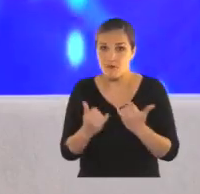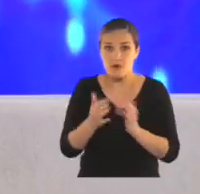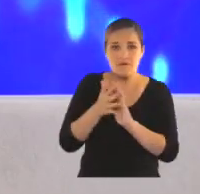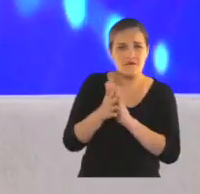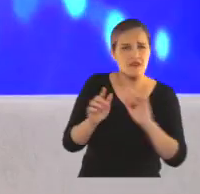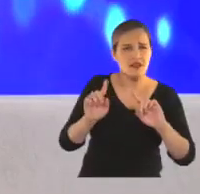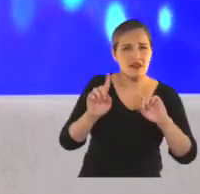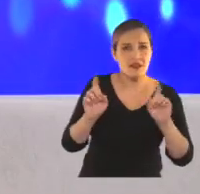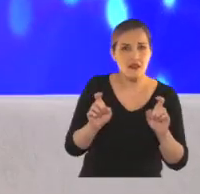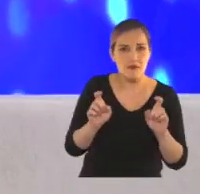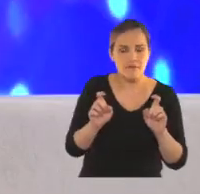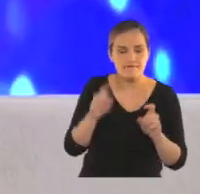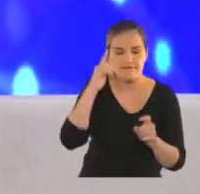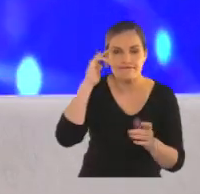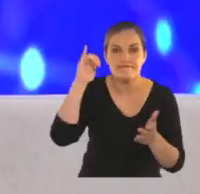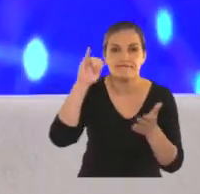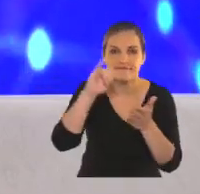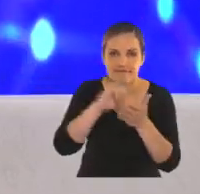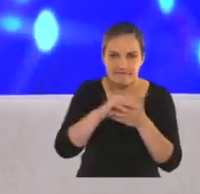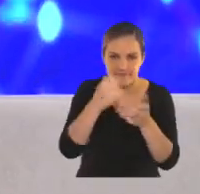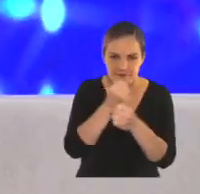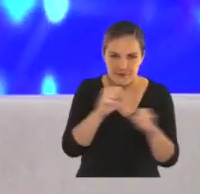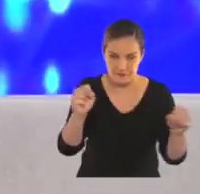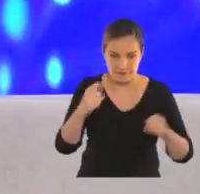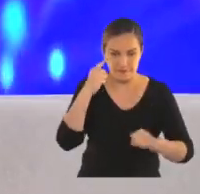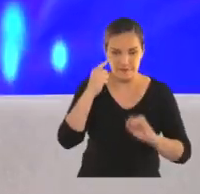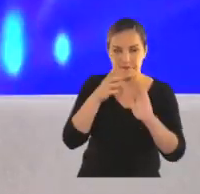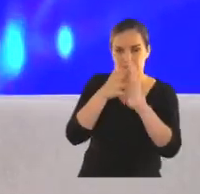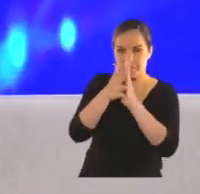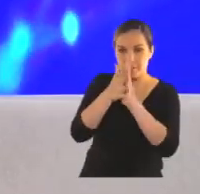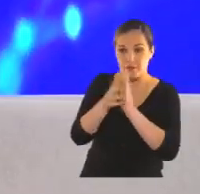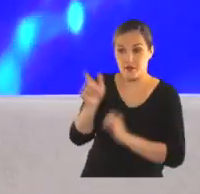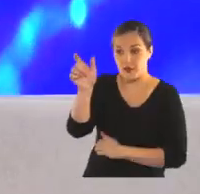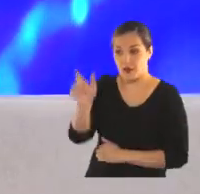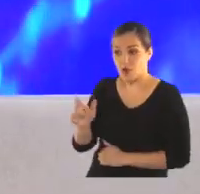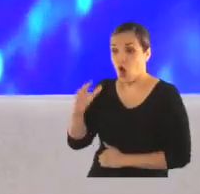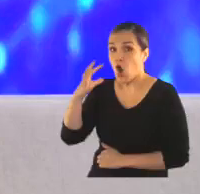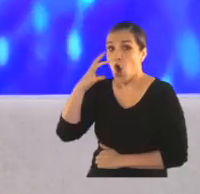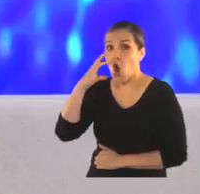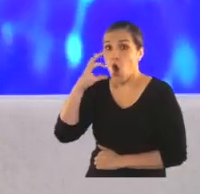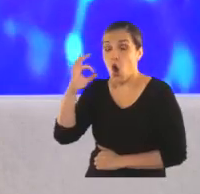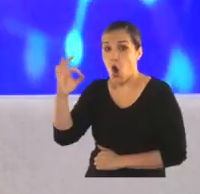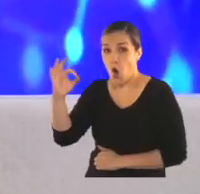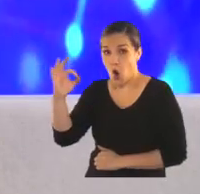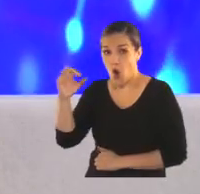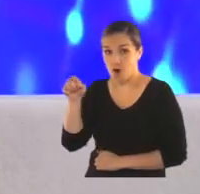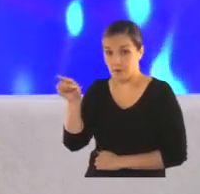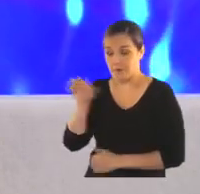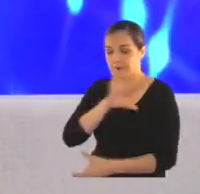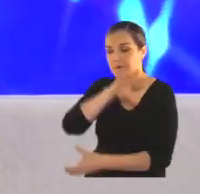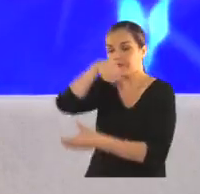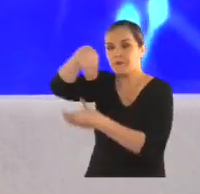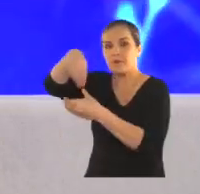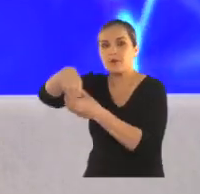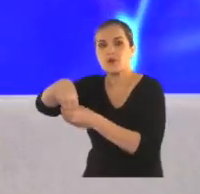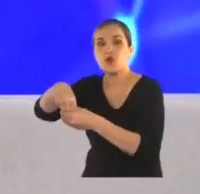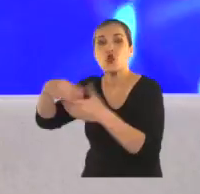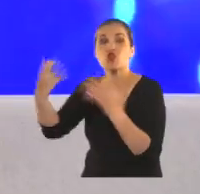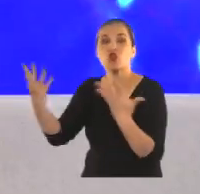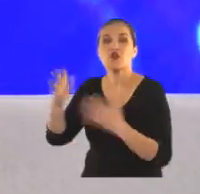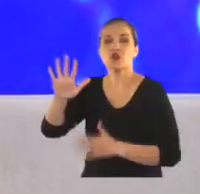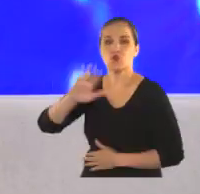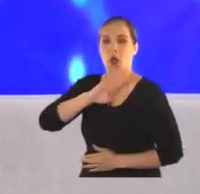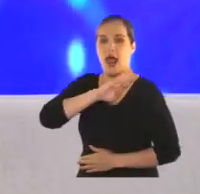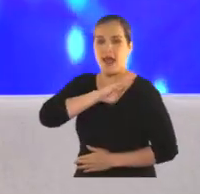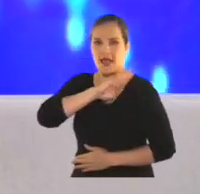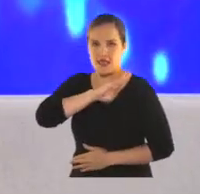Es de no creer. ¿Cómo les parece que un hombre pasó la Navidad en la Alcaldía Municipal de Purificación, en las instalaciones de la